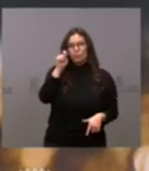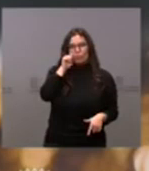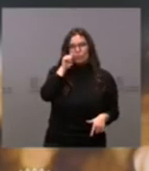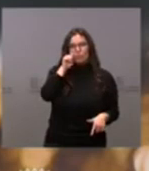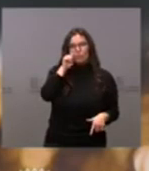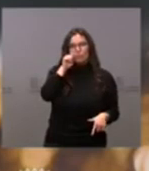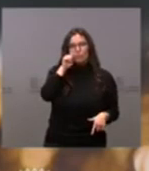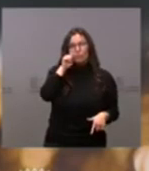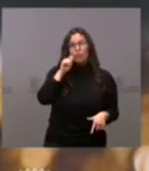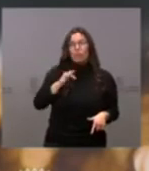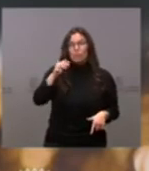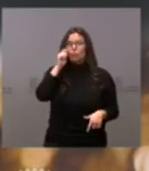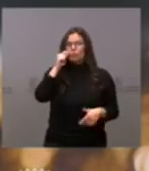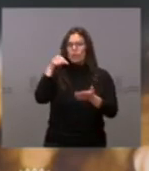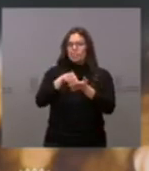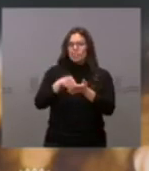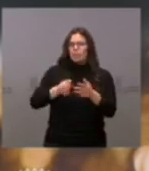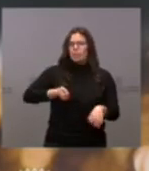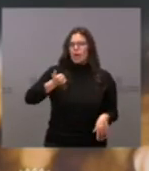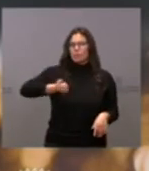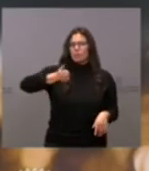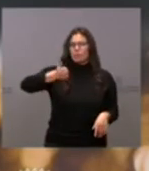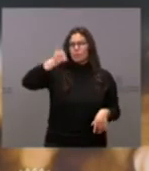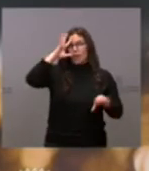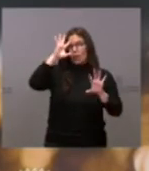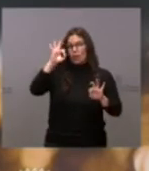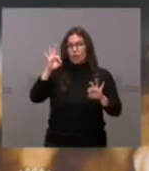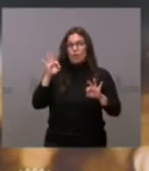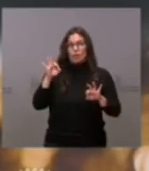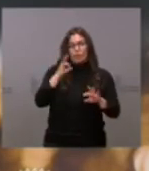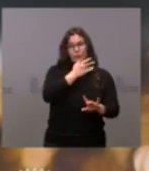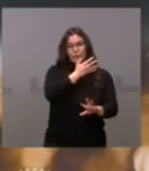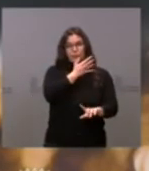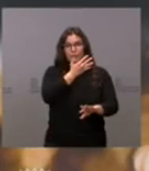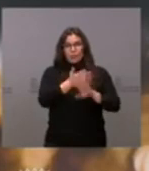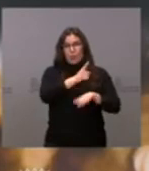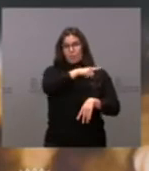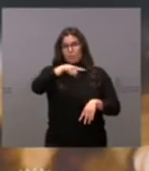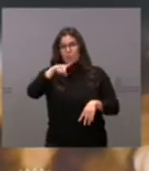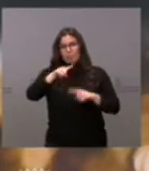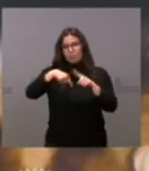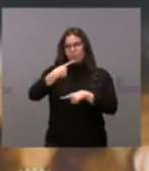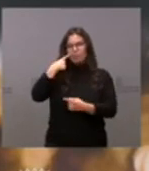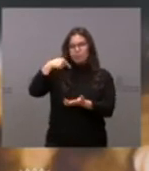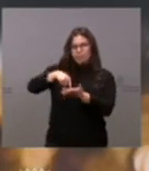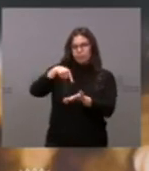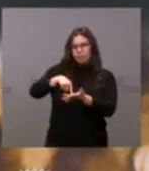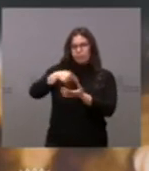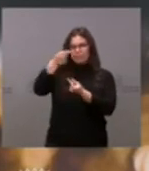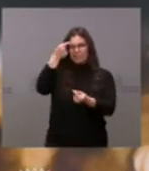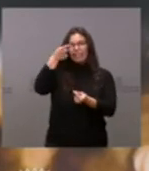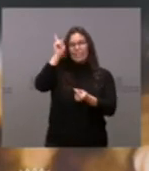más exigente lógicamente después de haber pasado dos meses y también más